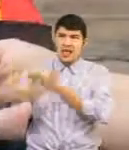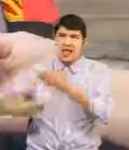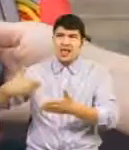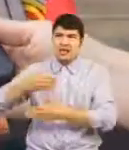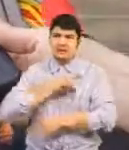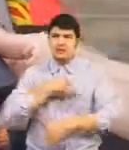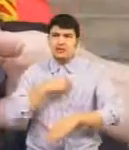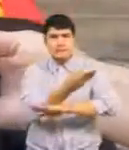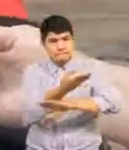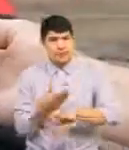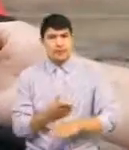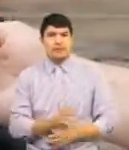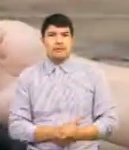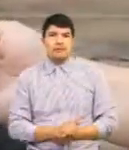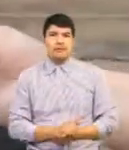exigiéndole,